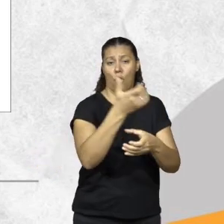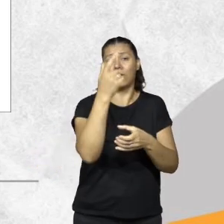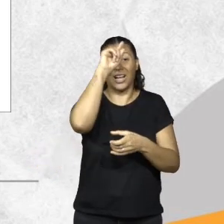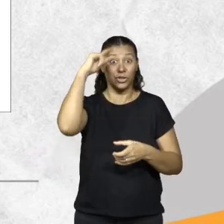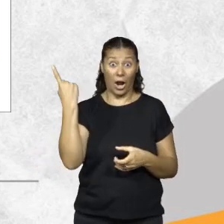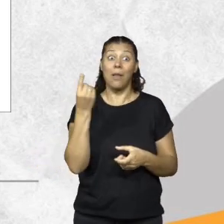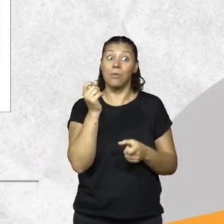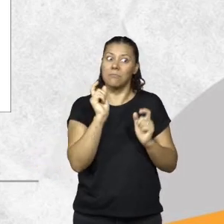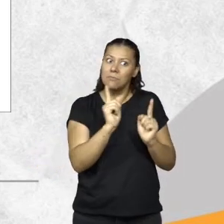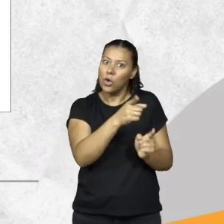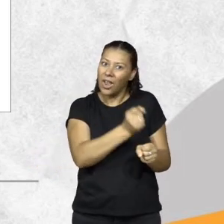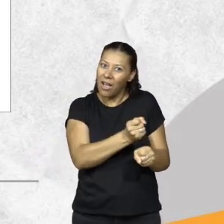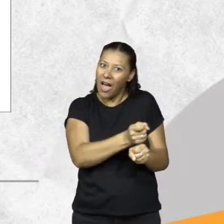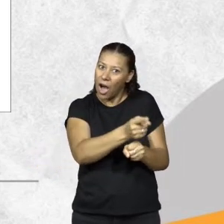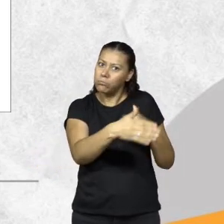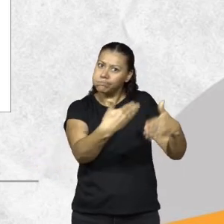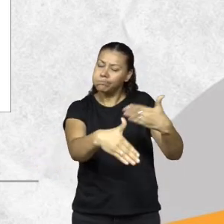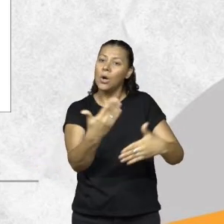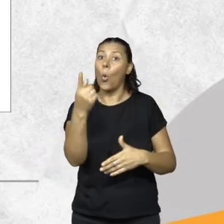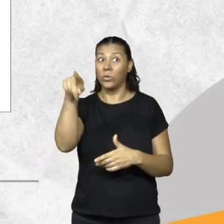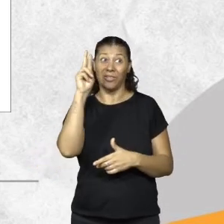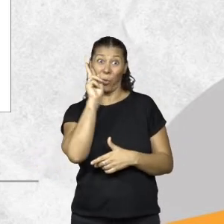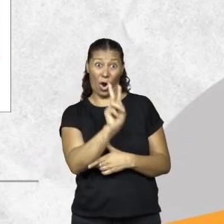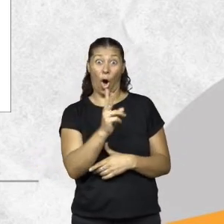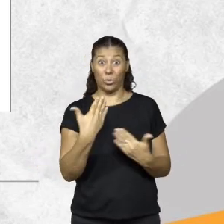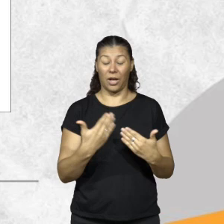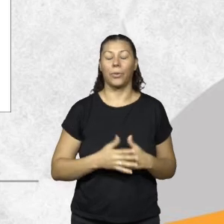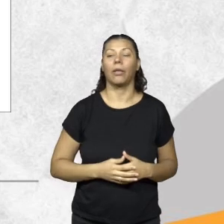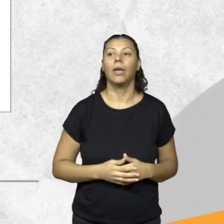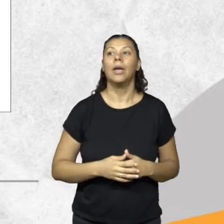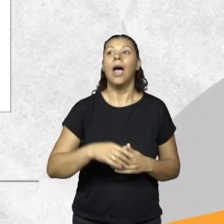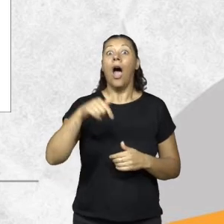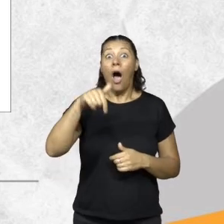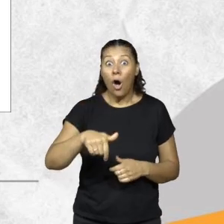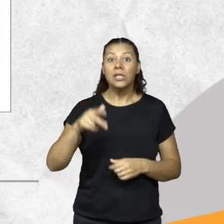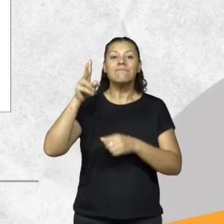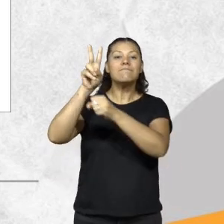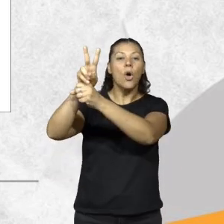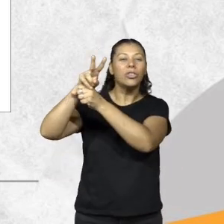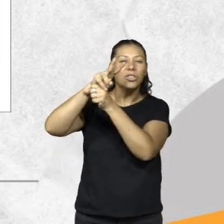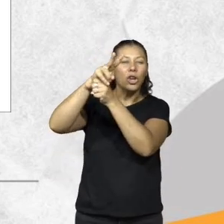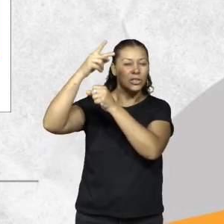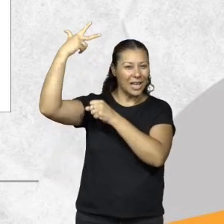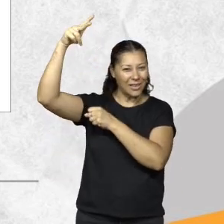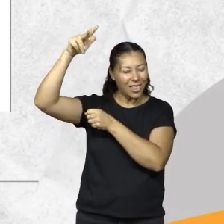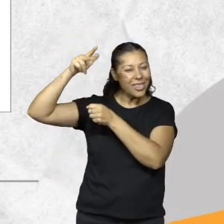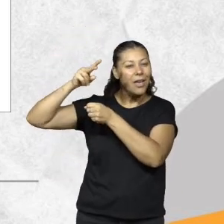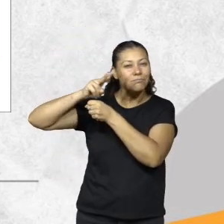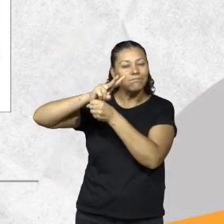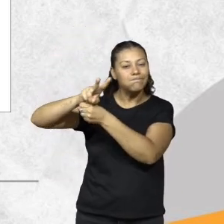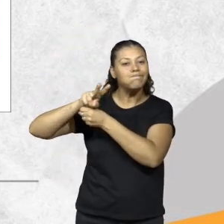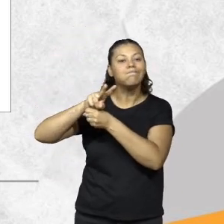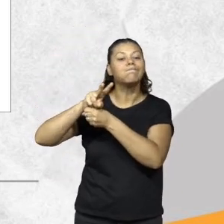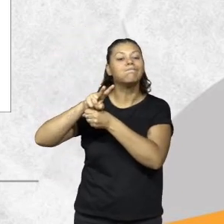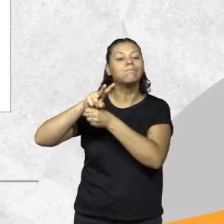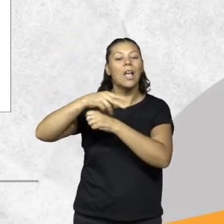desarrollado, donde ustedes ahí pueden observar, nosotros hoy podemos tener monitoreados satelitalmente tanto